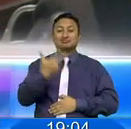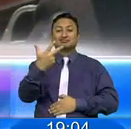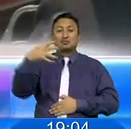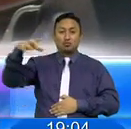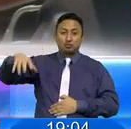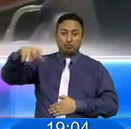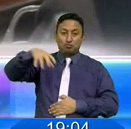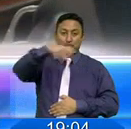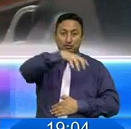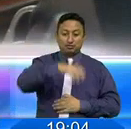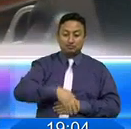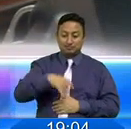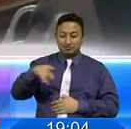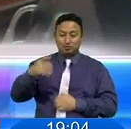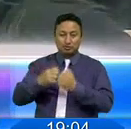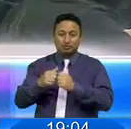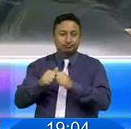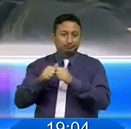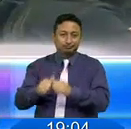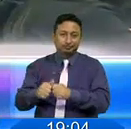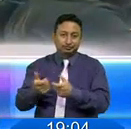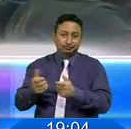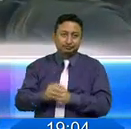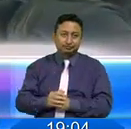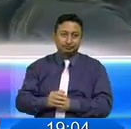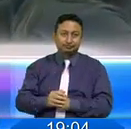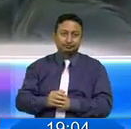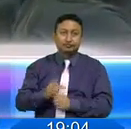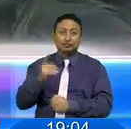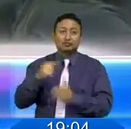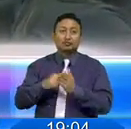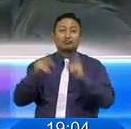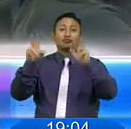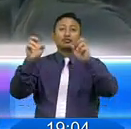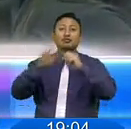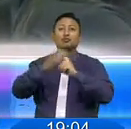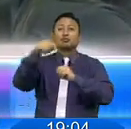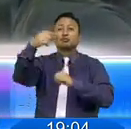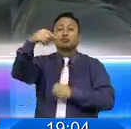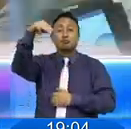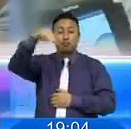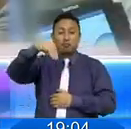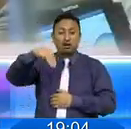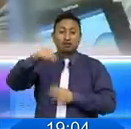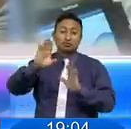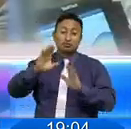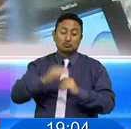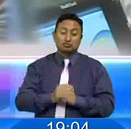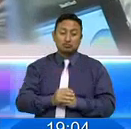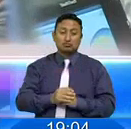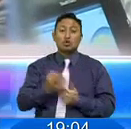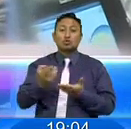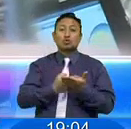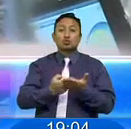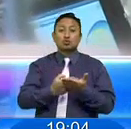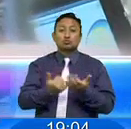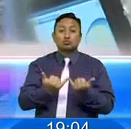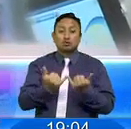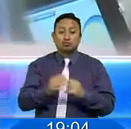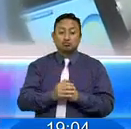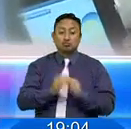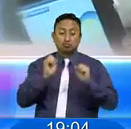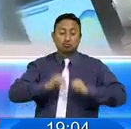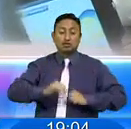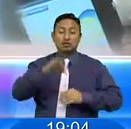donde los problemas persisten un intento para aprobar el tema se daría este próximo martes pero instalar la sesión dependerá de si los